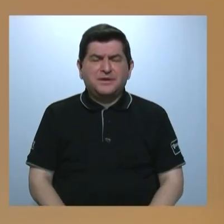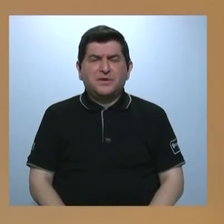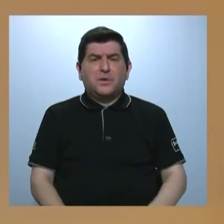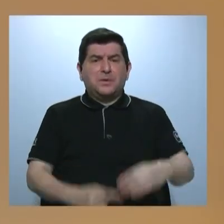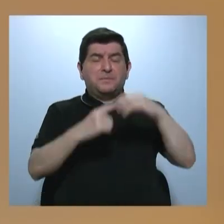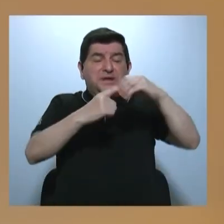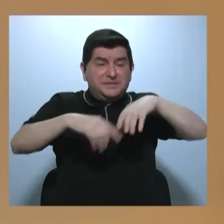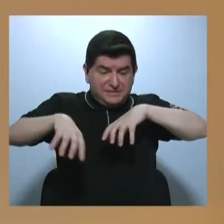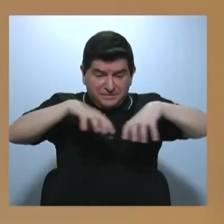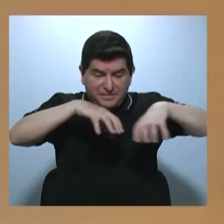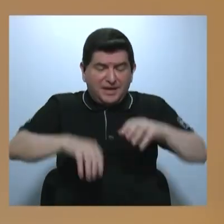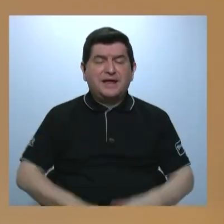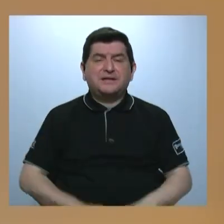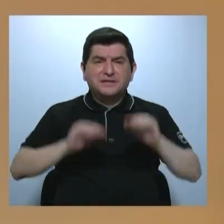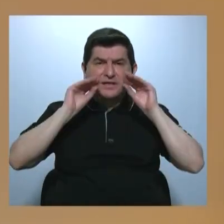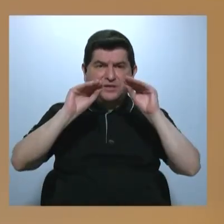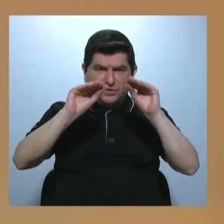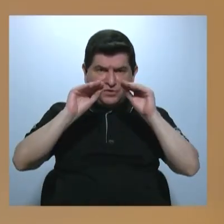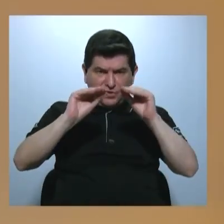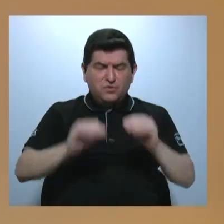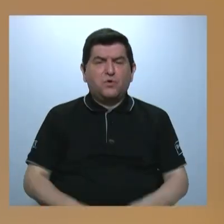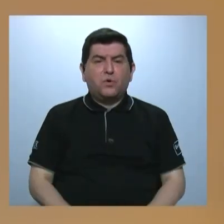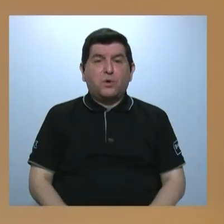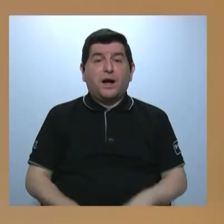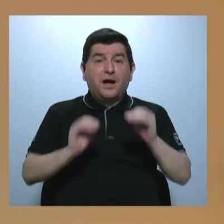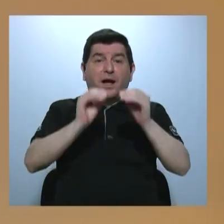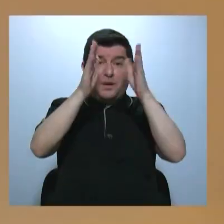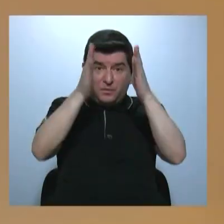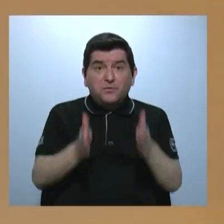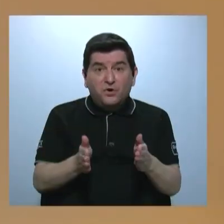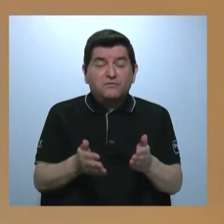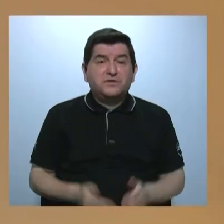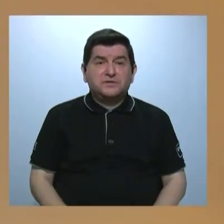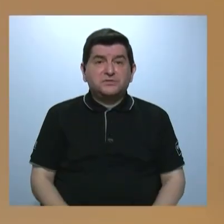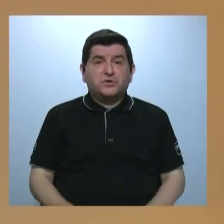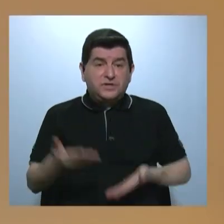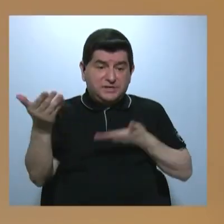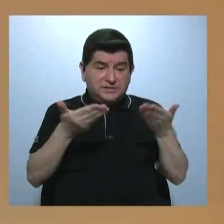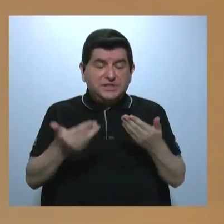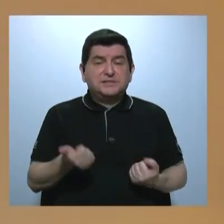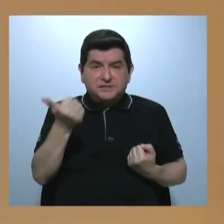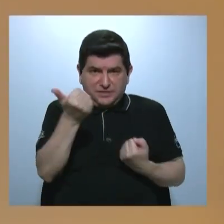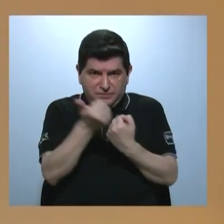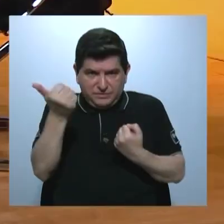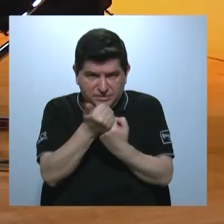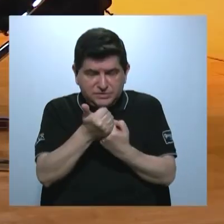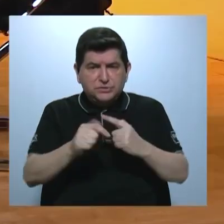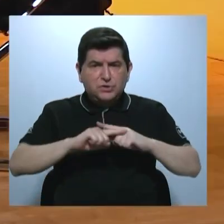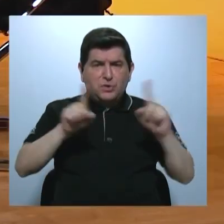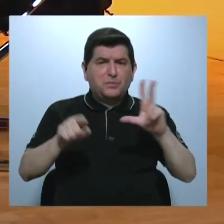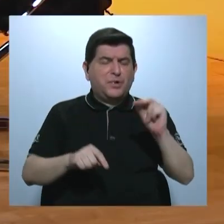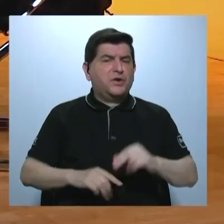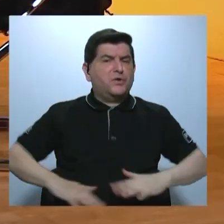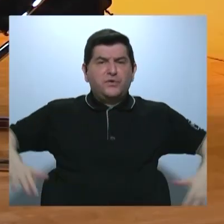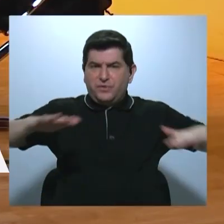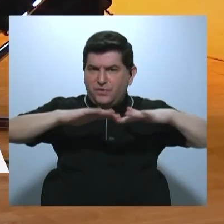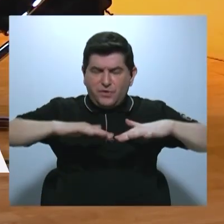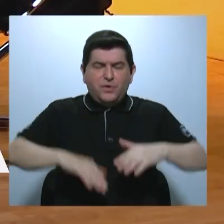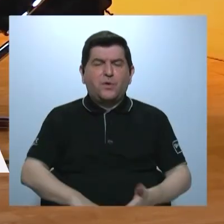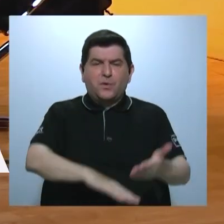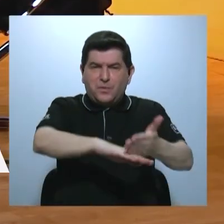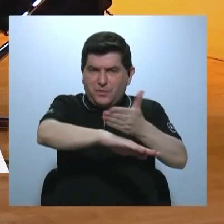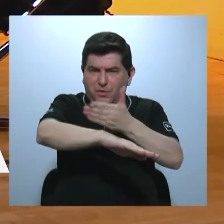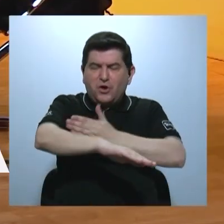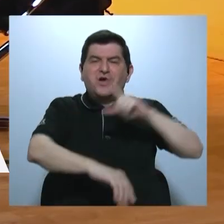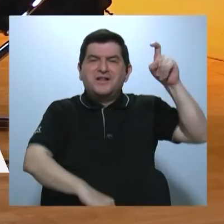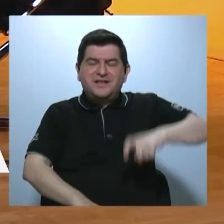educación en un sistema educativo es la calidad del cuerpo docente y los funcionarios que apoyan el servicio a la educación, pero no está quedando espacio para las mejoras que